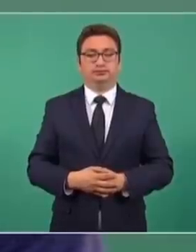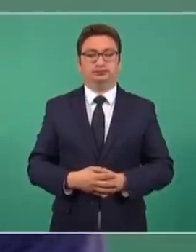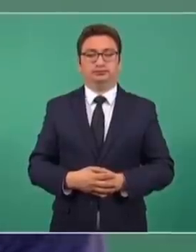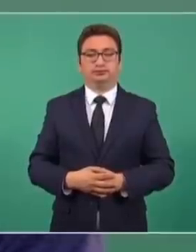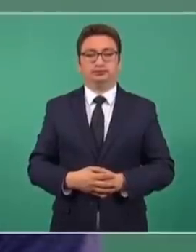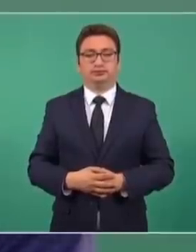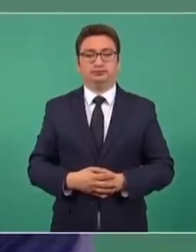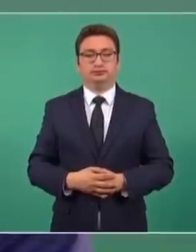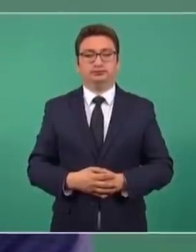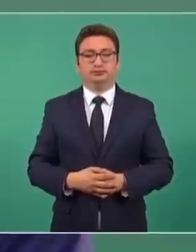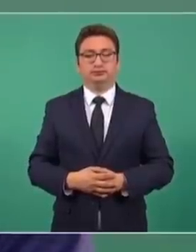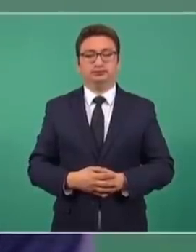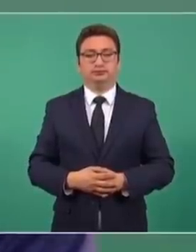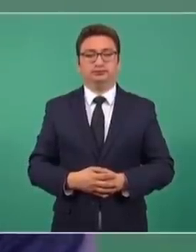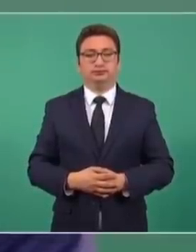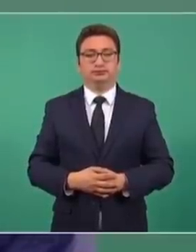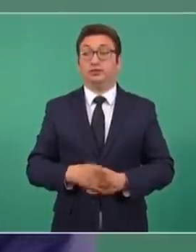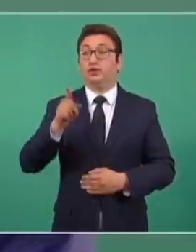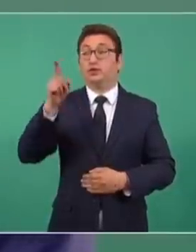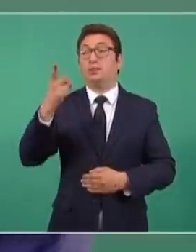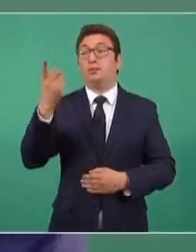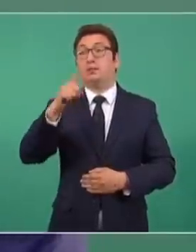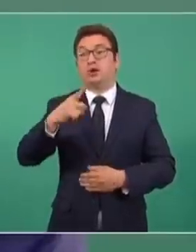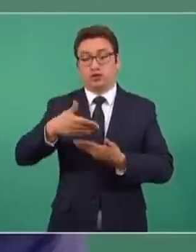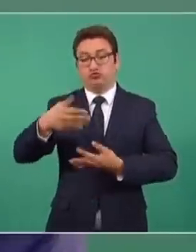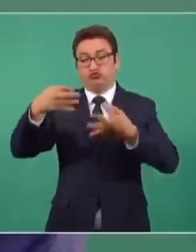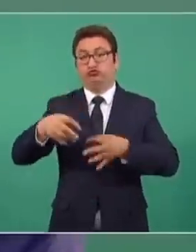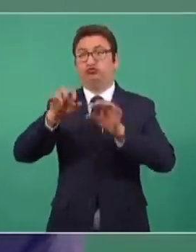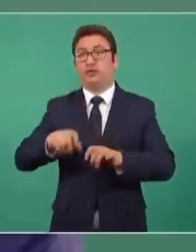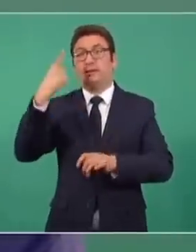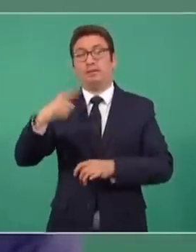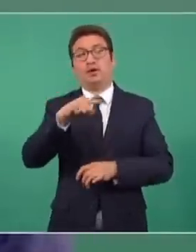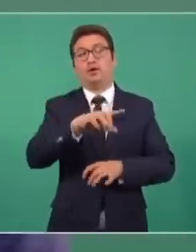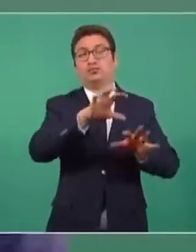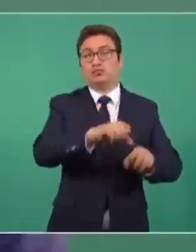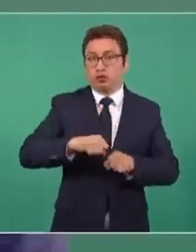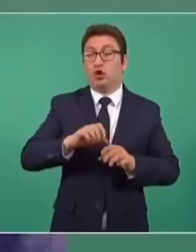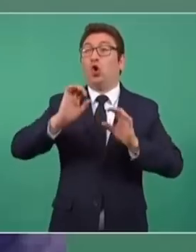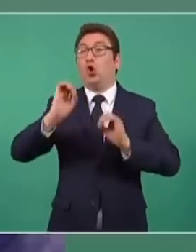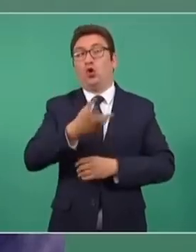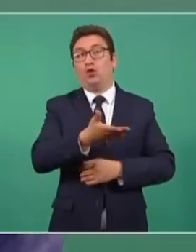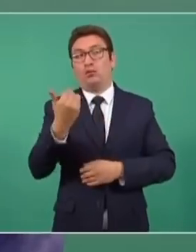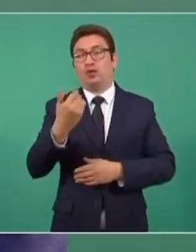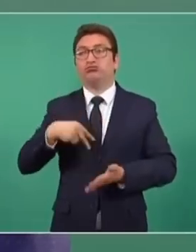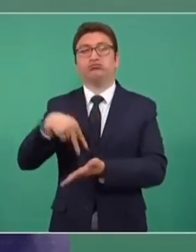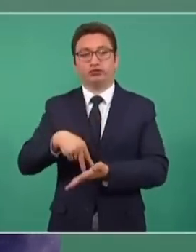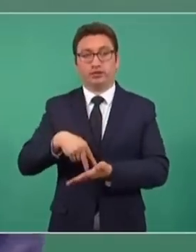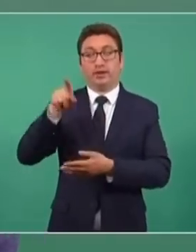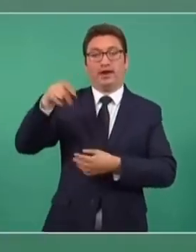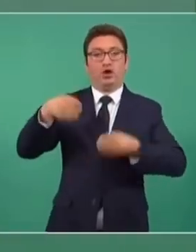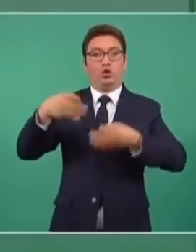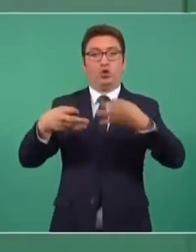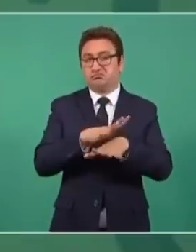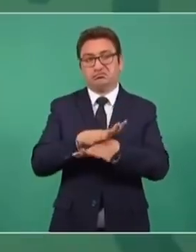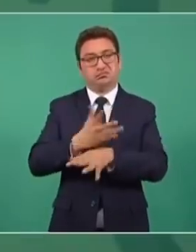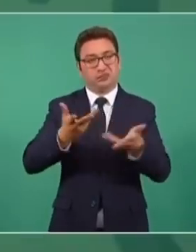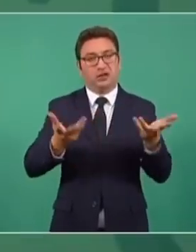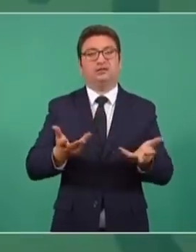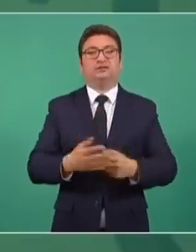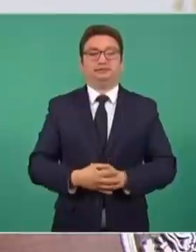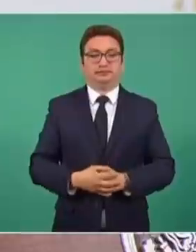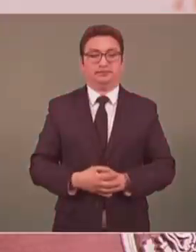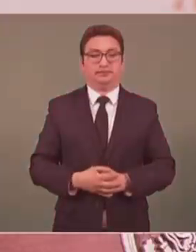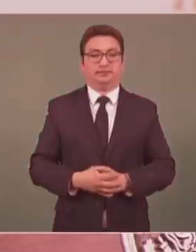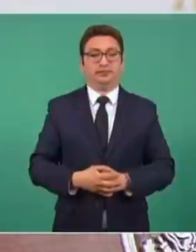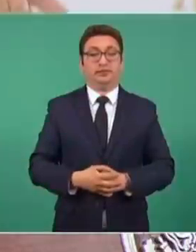se ofrezca una orden de aprehensión o de presentación. Pero el juez es otro poder. No es